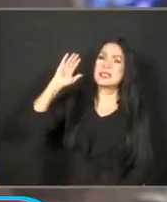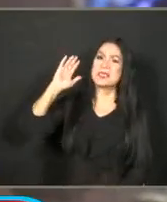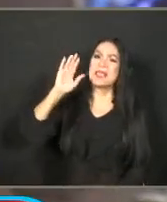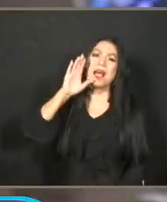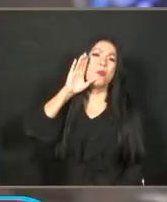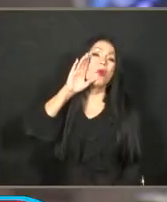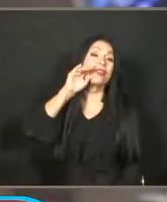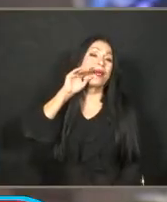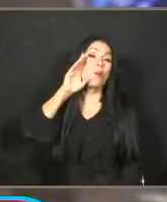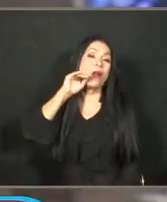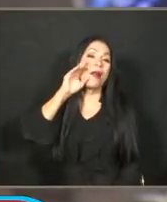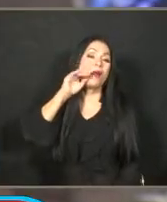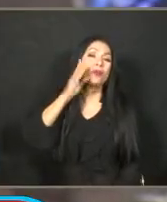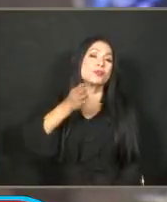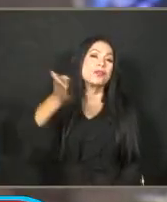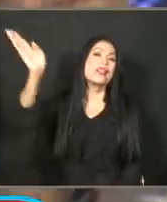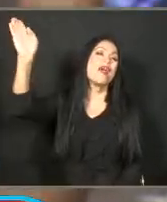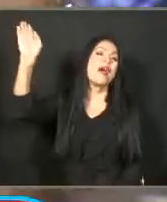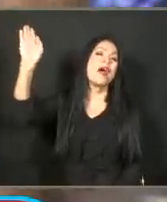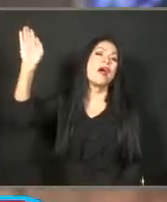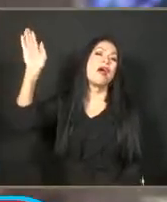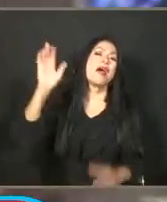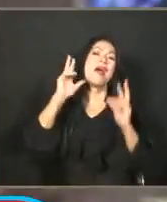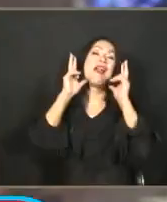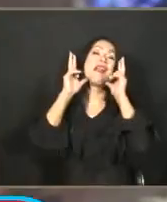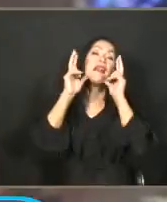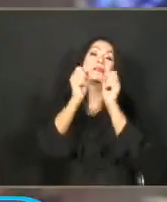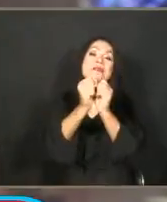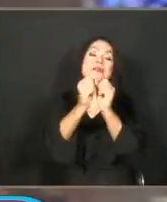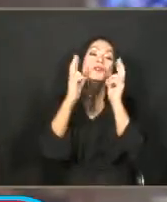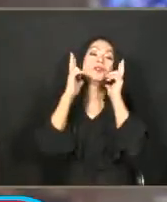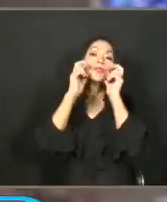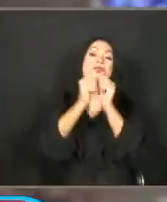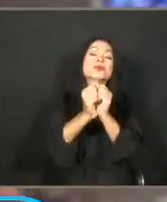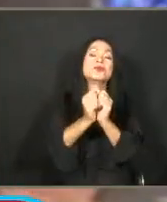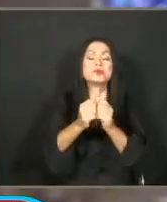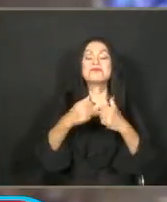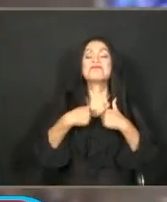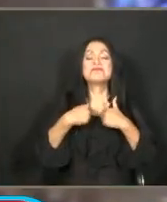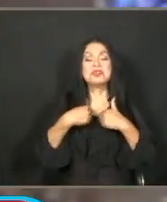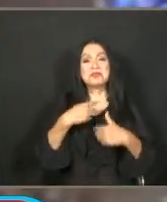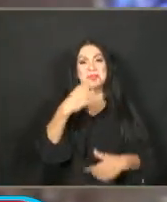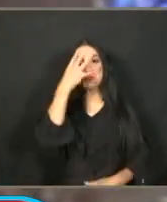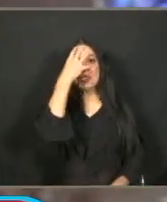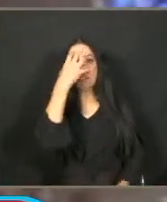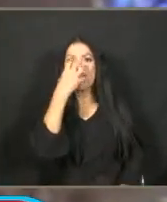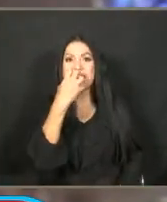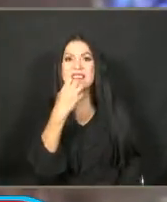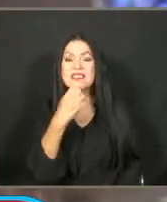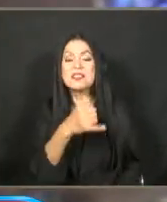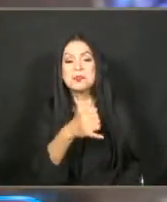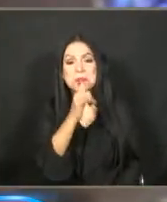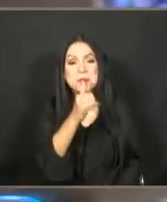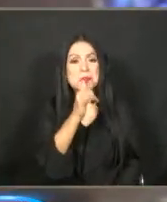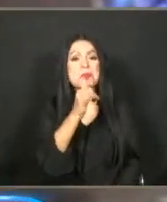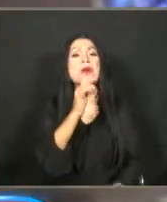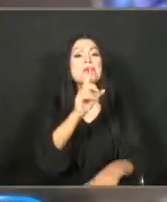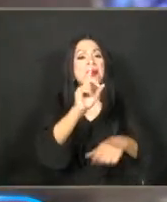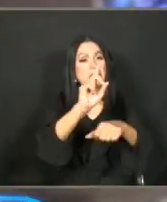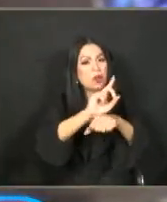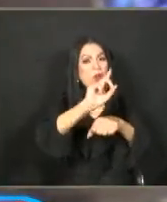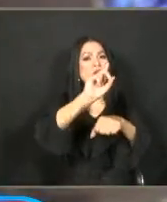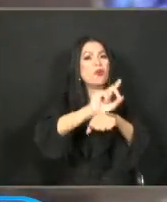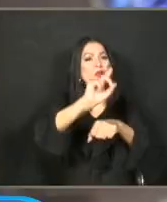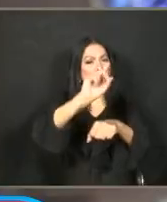diario tomaba y poniendo las puras rolas de mi hermano allá en el rancho mi quinta en mi quinta era pura